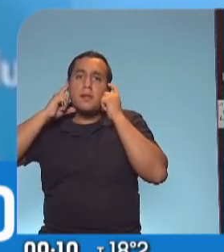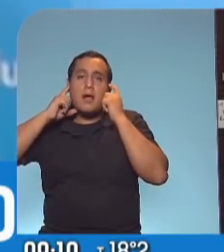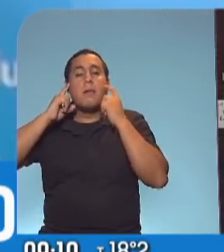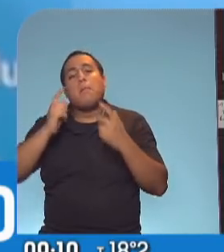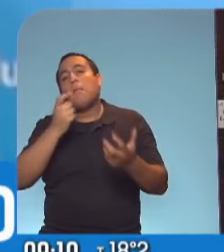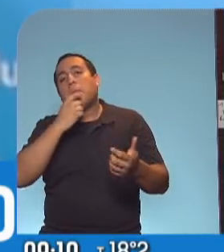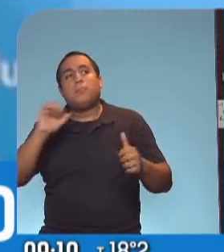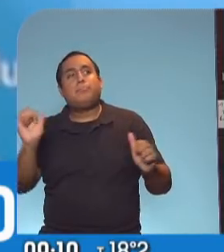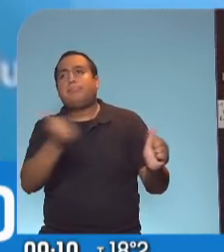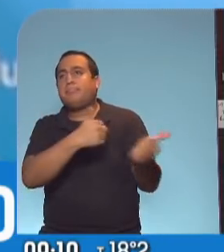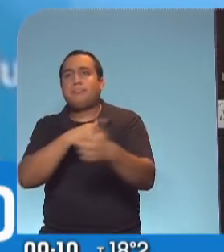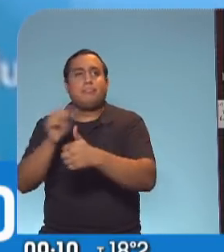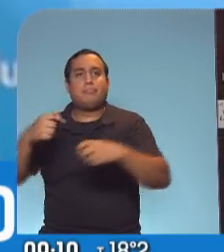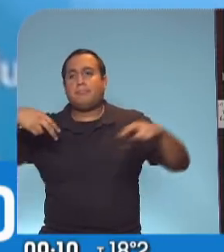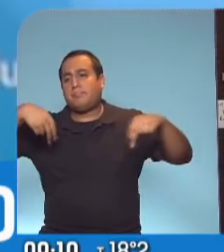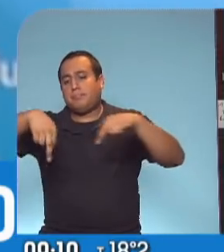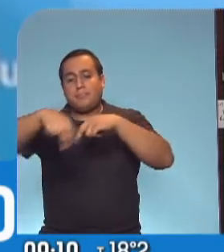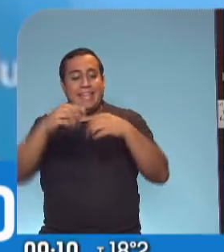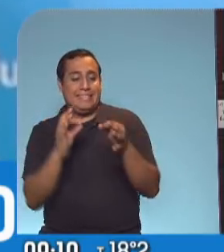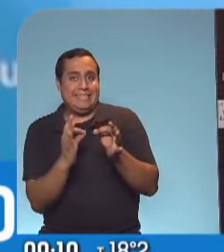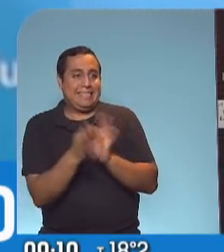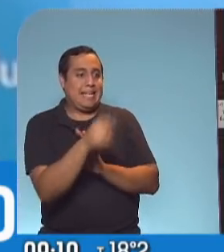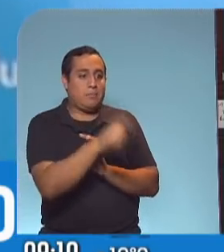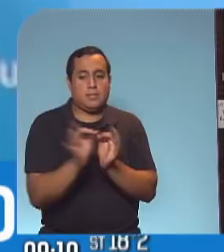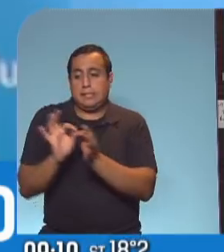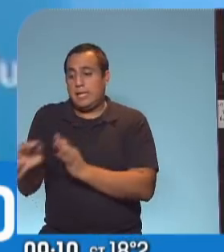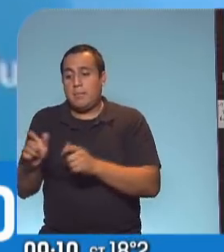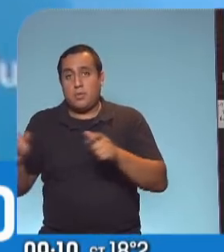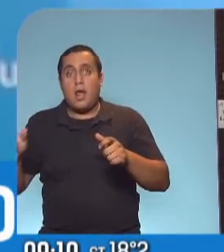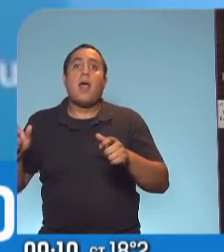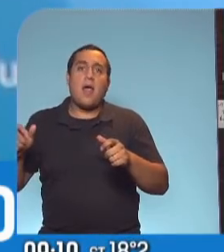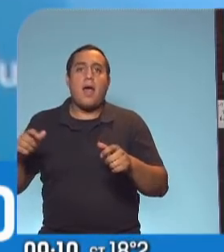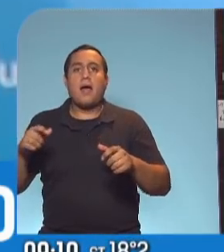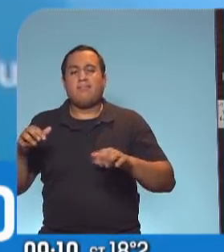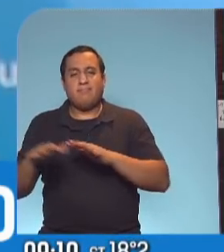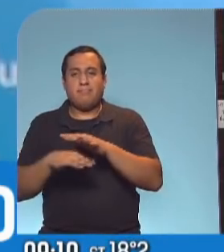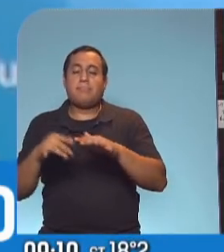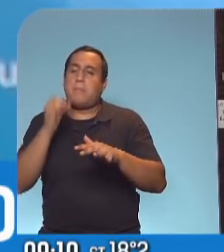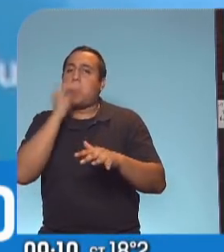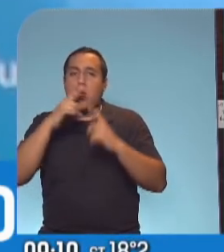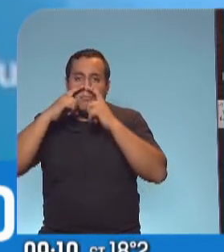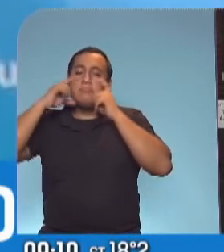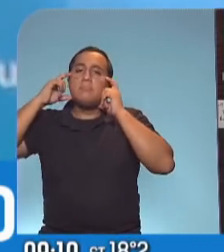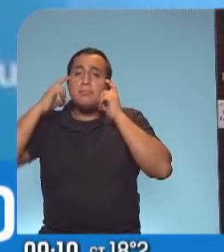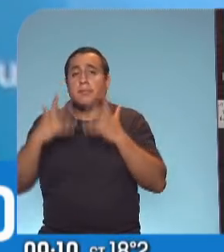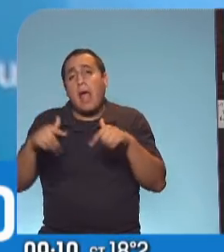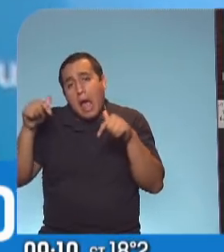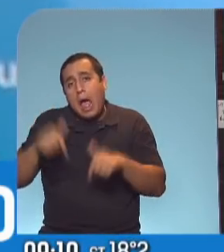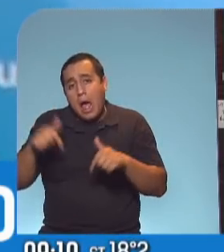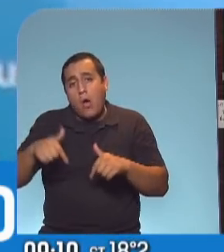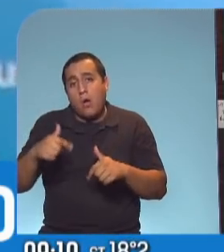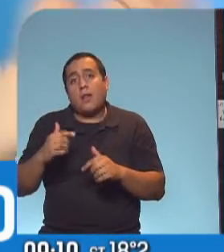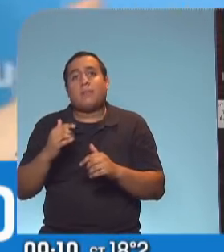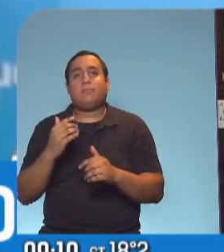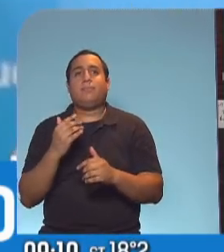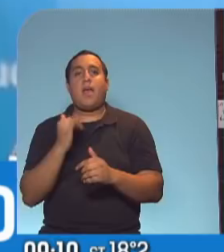donde podemos cruzarnos en forma cercana con alguna persona. Y en este momento, como estamos hablando hacia